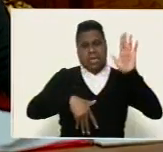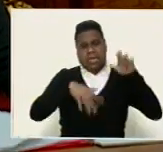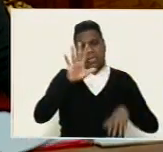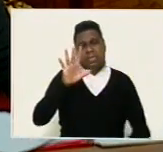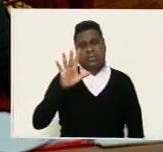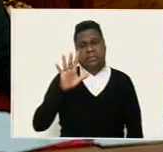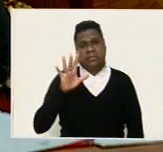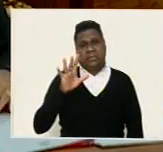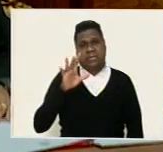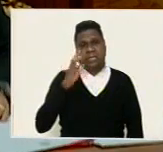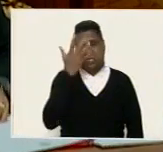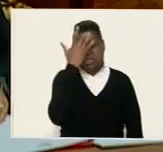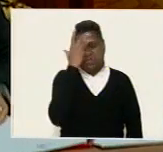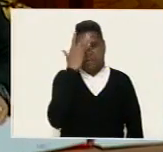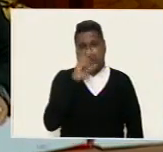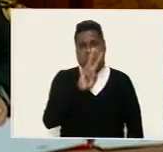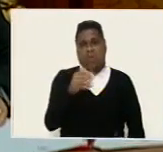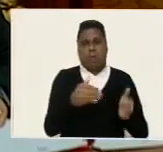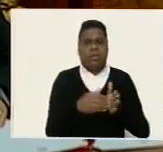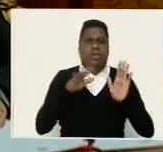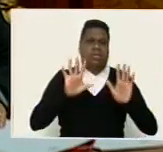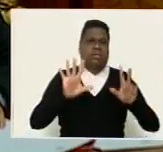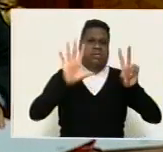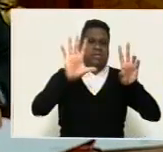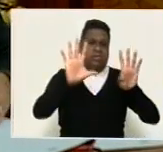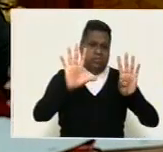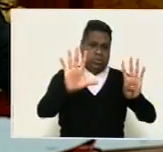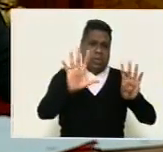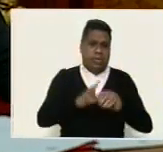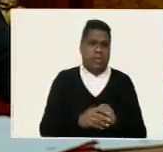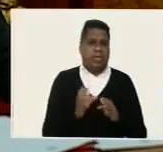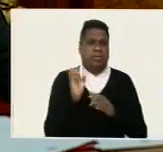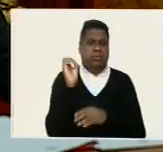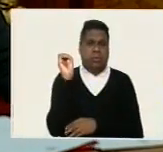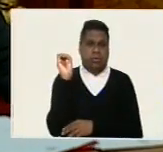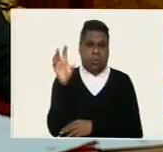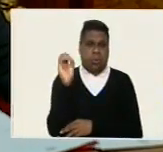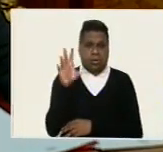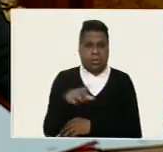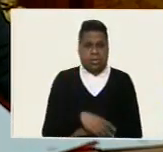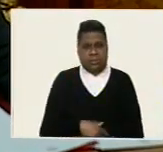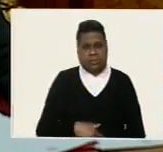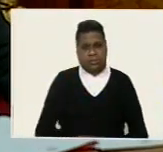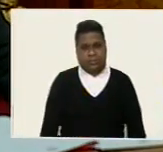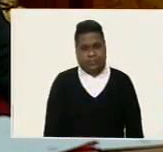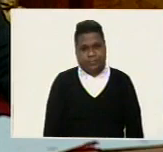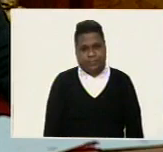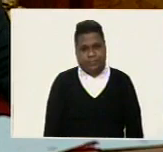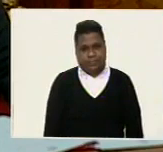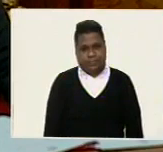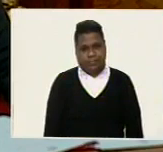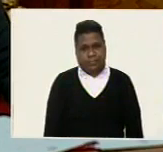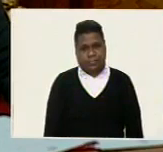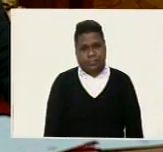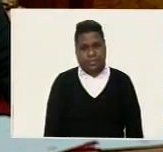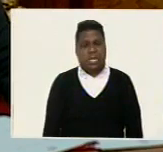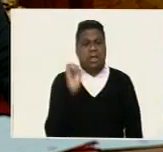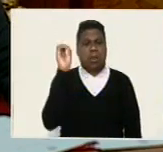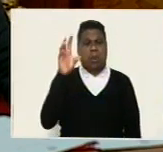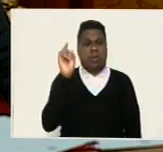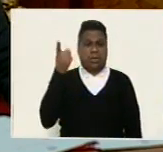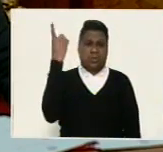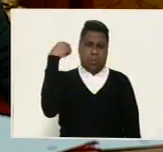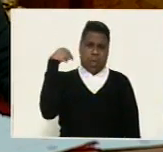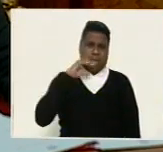febrero de 2019, el bicentenario de la instalación del Congreso de Angostura, considerando que el Congreso de Angostura